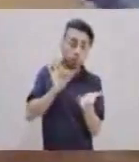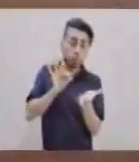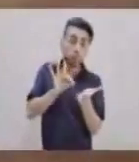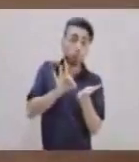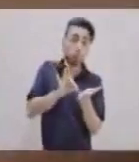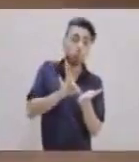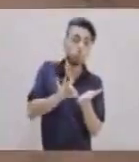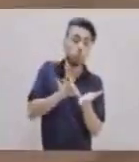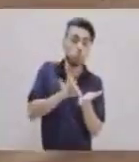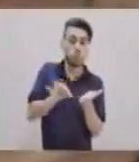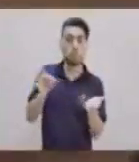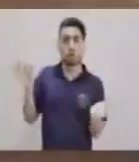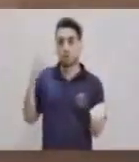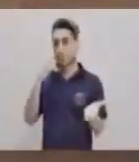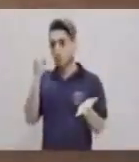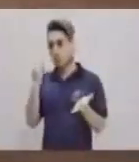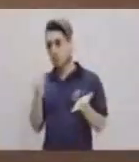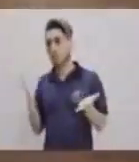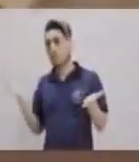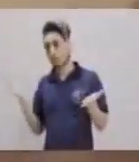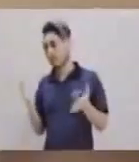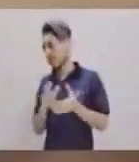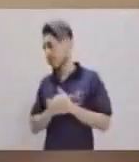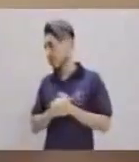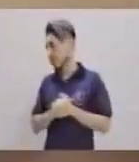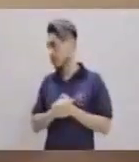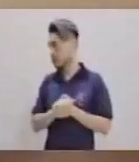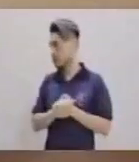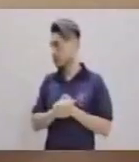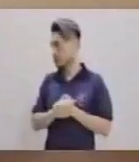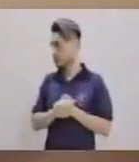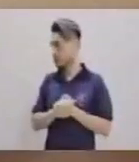el tono se va incrementando.